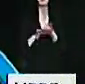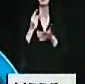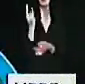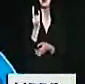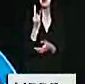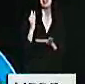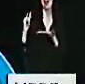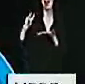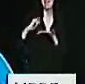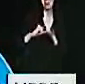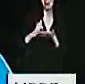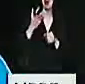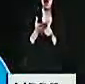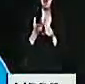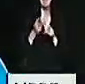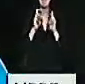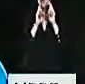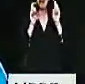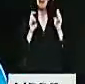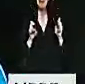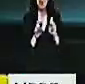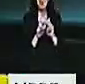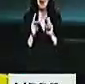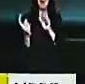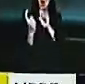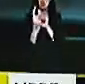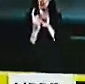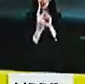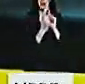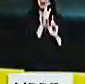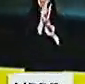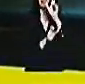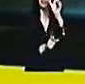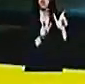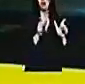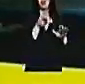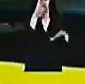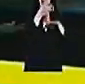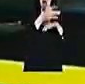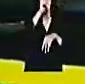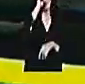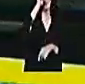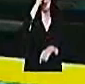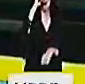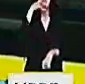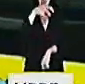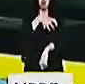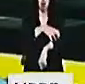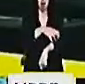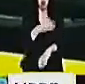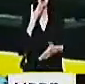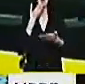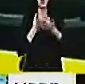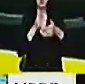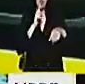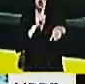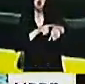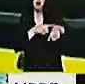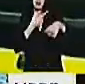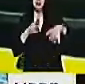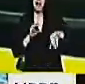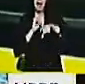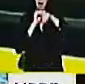un académico nuestro ha desarrollado una plataforma de contactabilidad a los pacientes del hospital regional. Por lo tanto, una vez que se le confirma su hora, ya